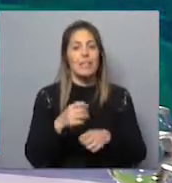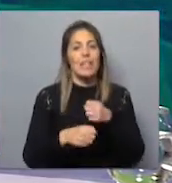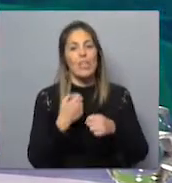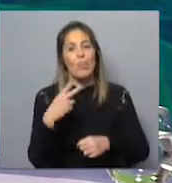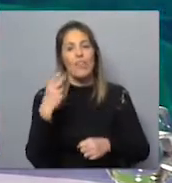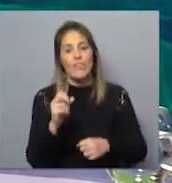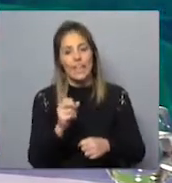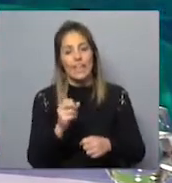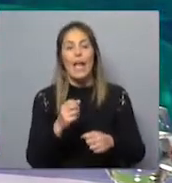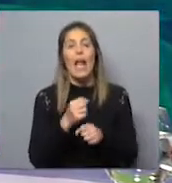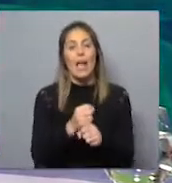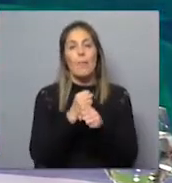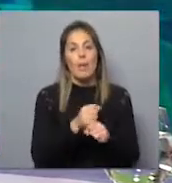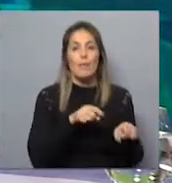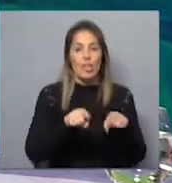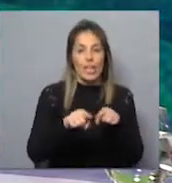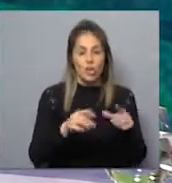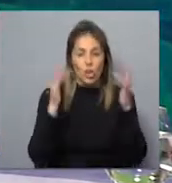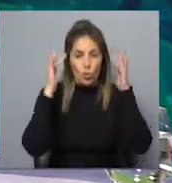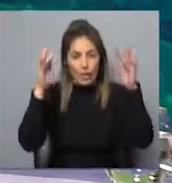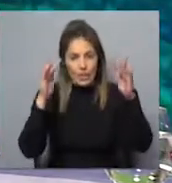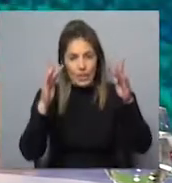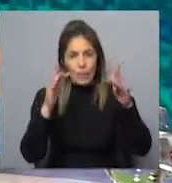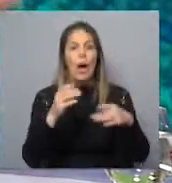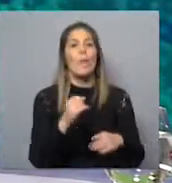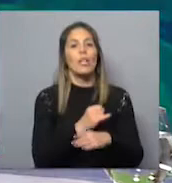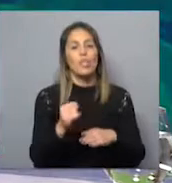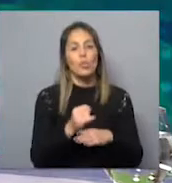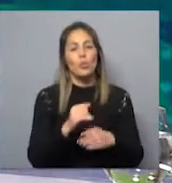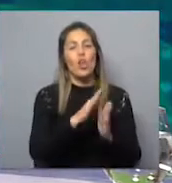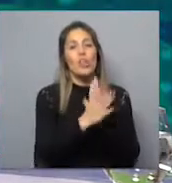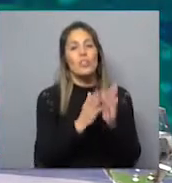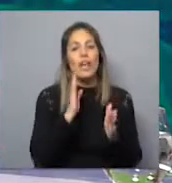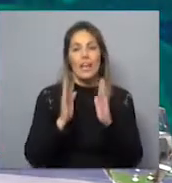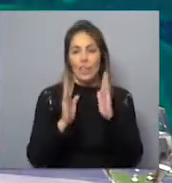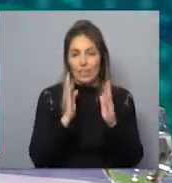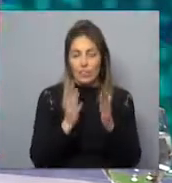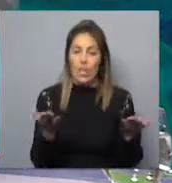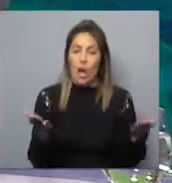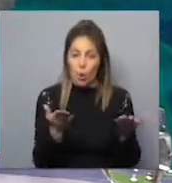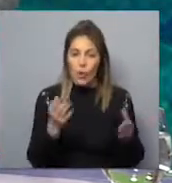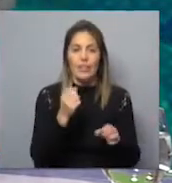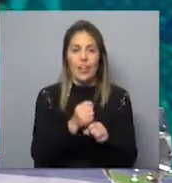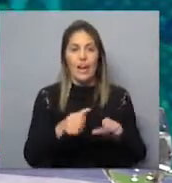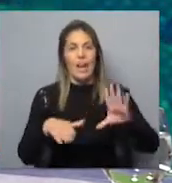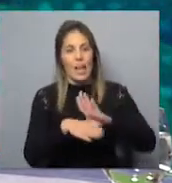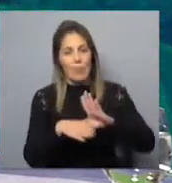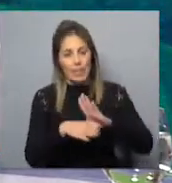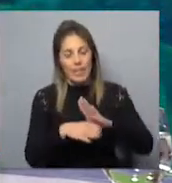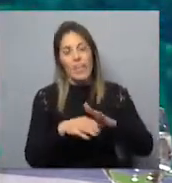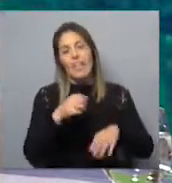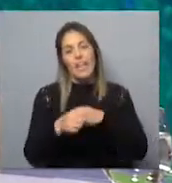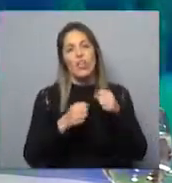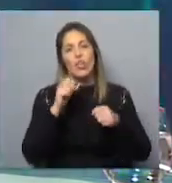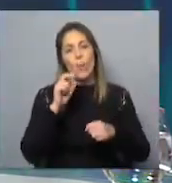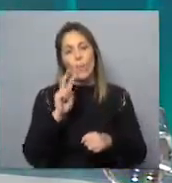gestión educativa por parte del instituto nacional de rehabilitación actualmente trabaja en el mides que trabaja de 2014 pero en este